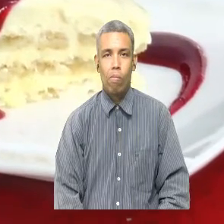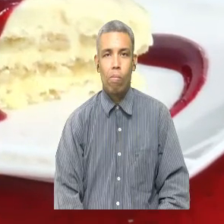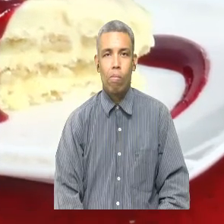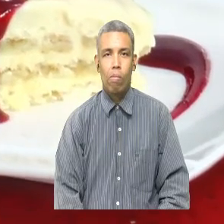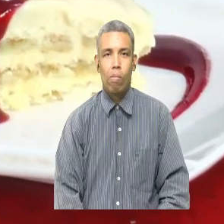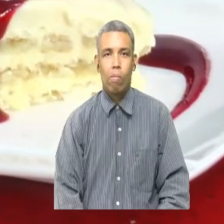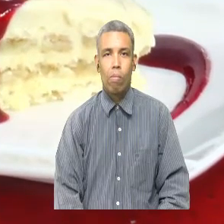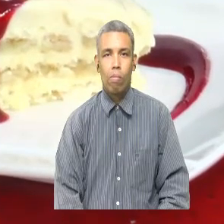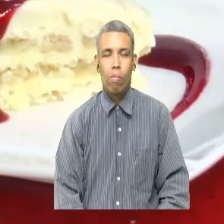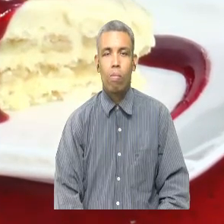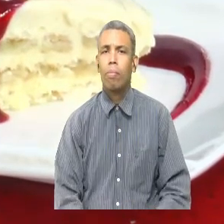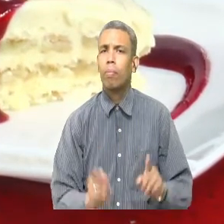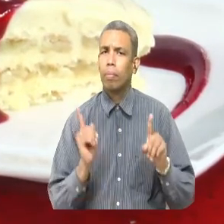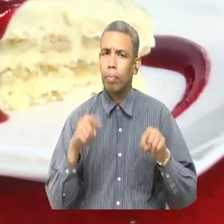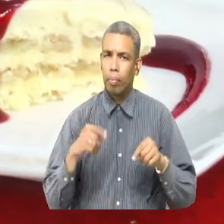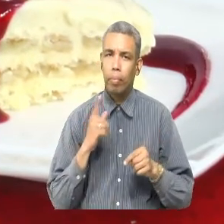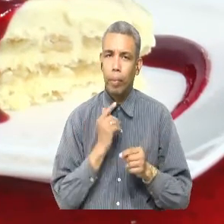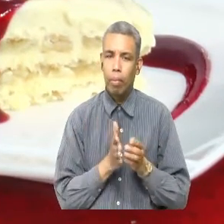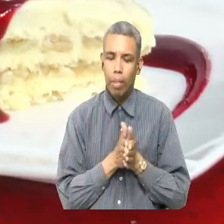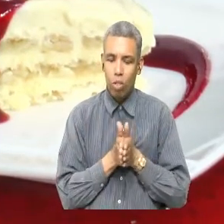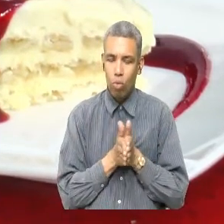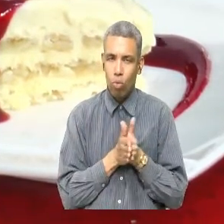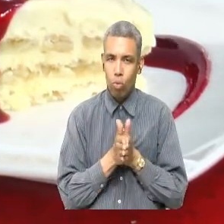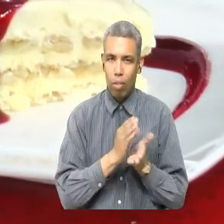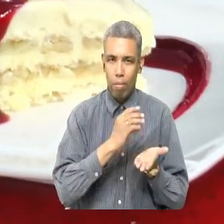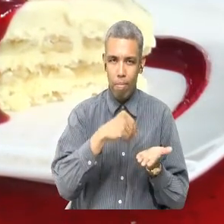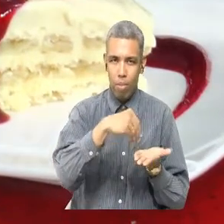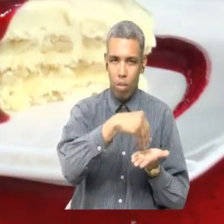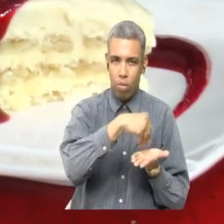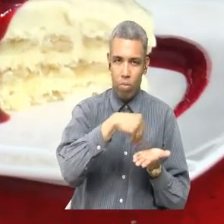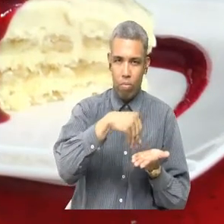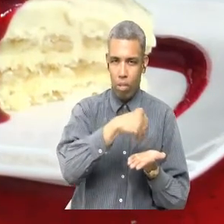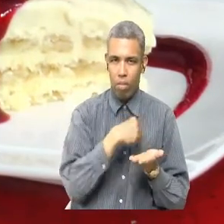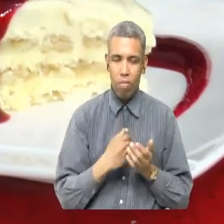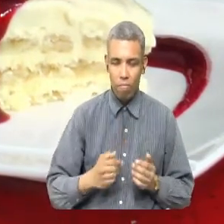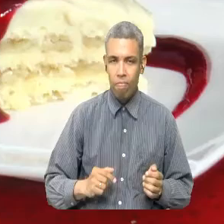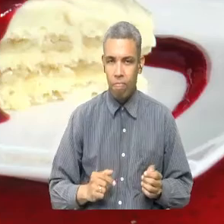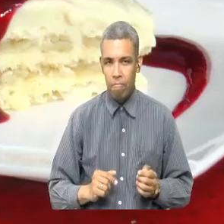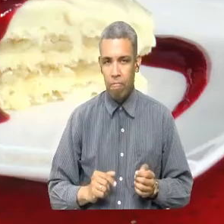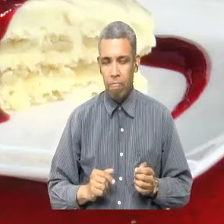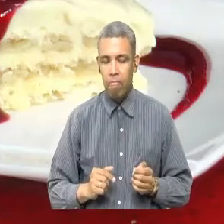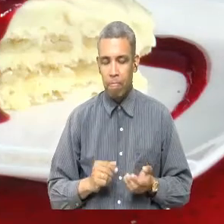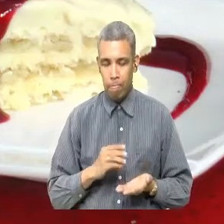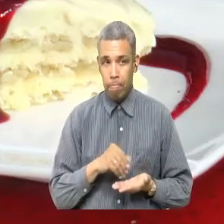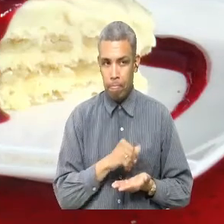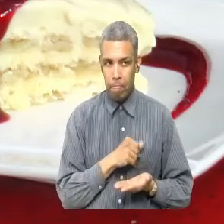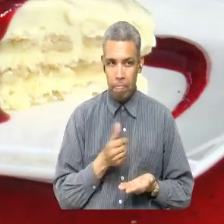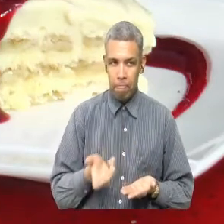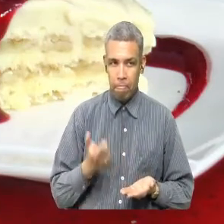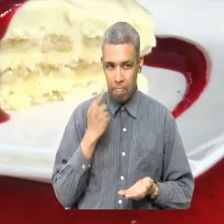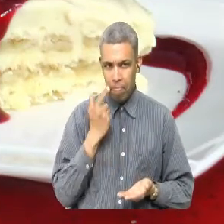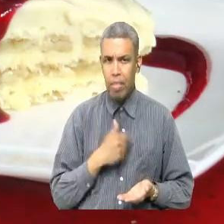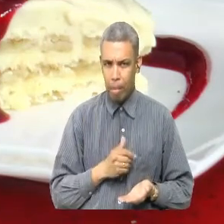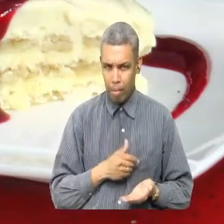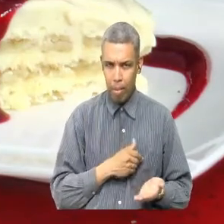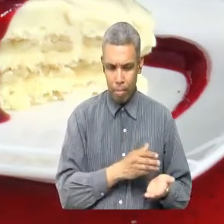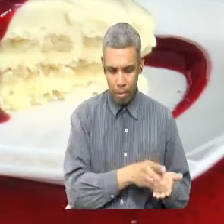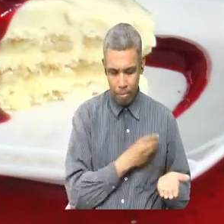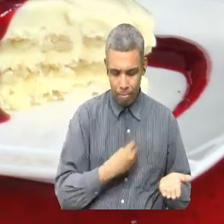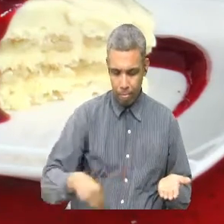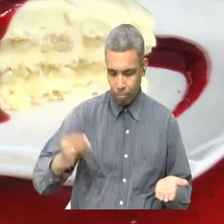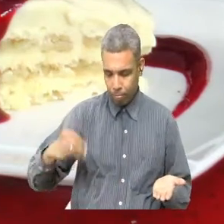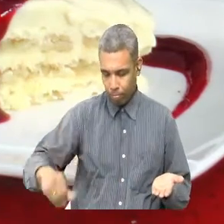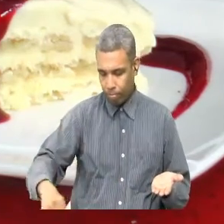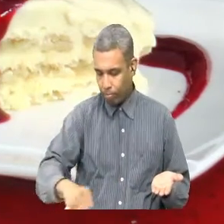encanta. Con el Milo. A ver. Ah, bueno, falta adicionar el Milo. Sí. A mí me gusta mucho